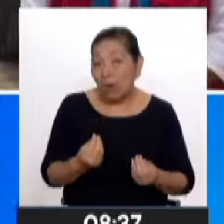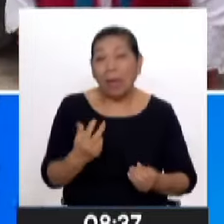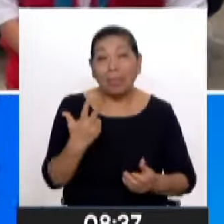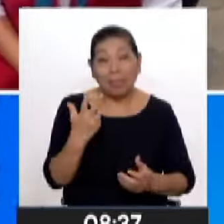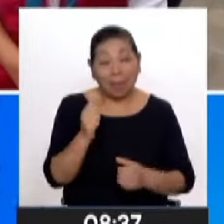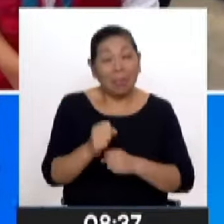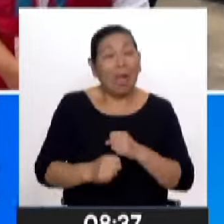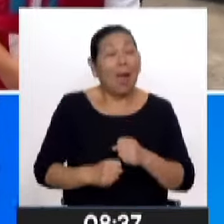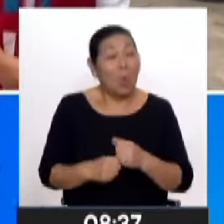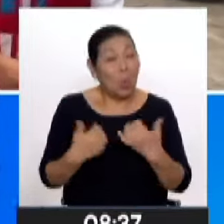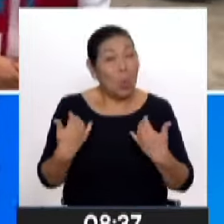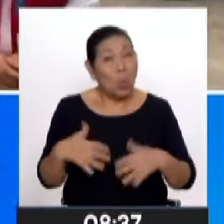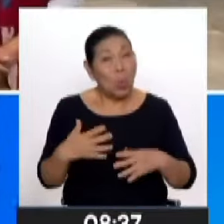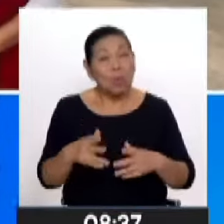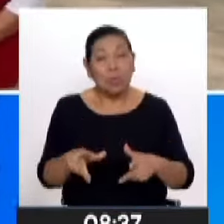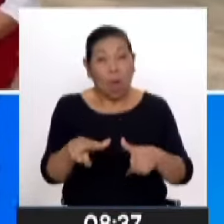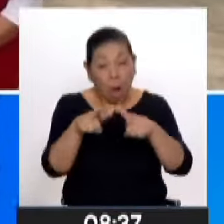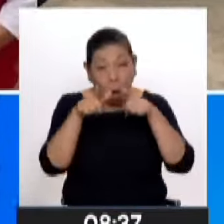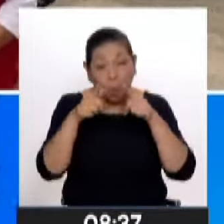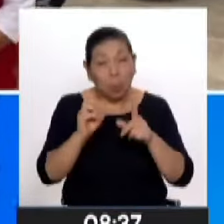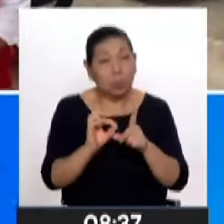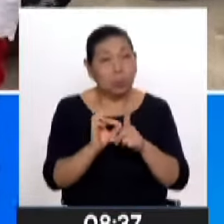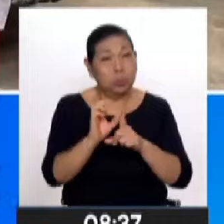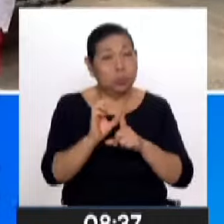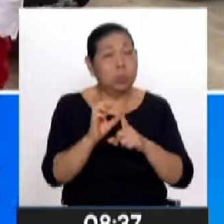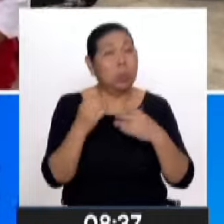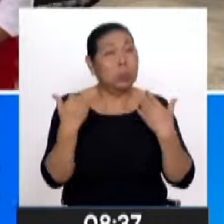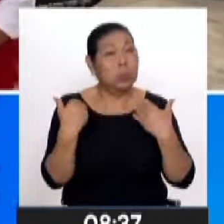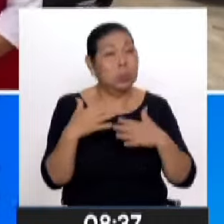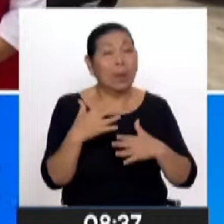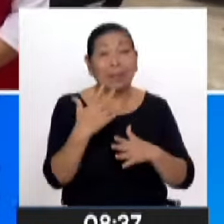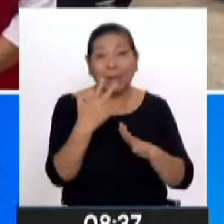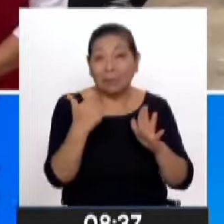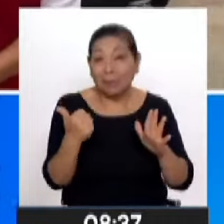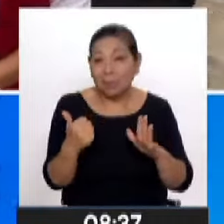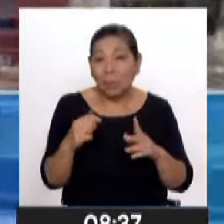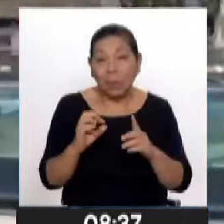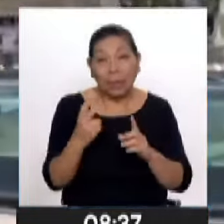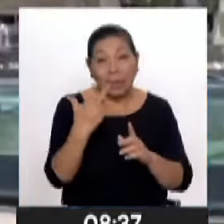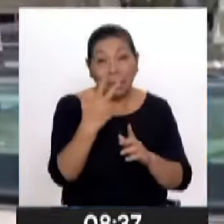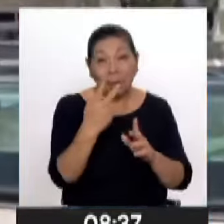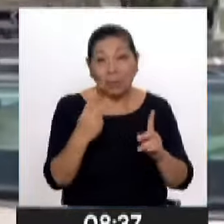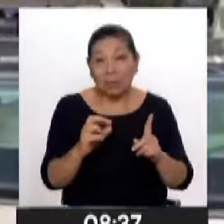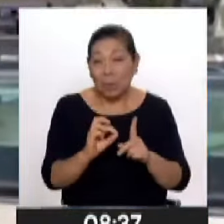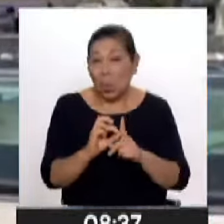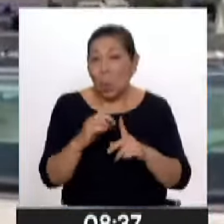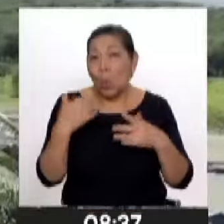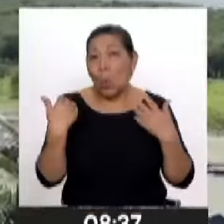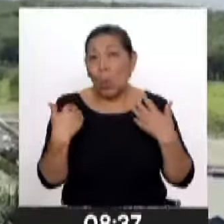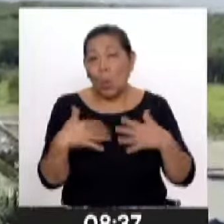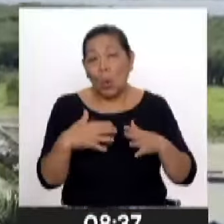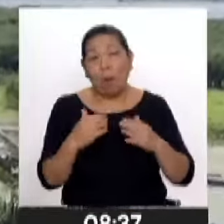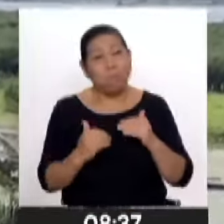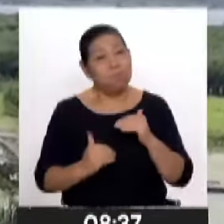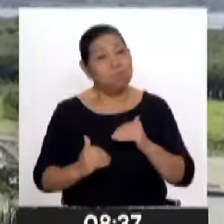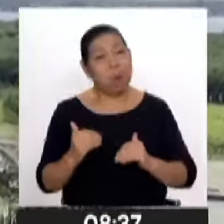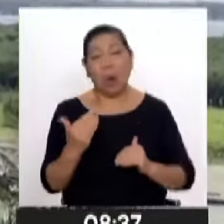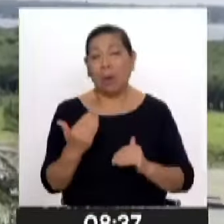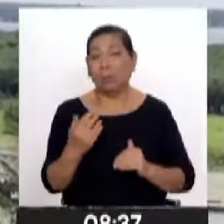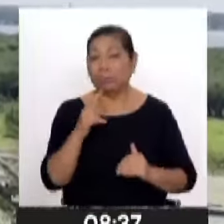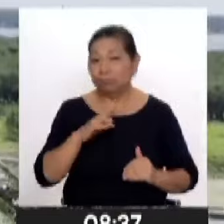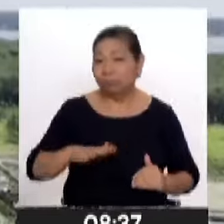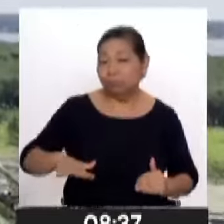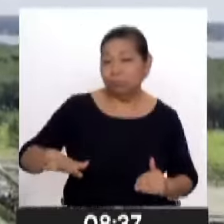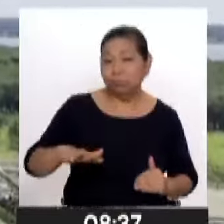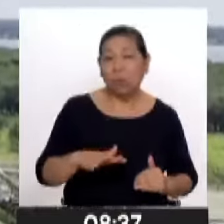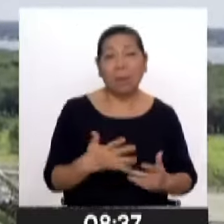años. Según el Senami Loreto, las temperaturas están oscilando entre 36 a 37 grados y la sequía de los ríos es inminente. Sobre todo lo podemos ver en